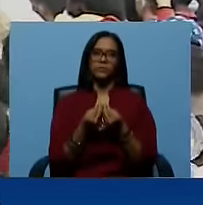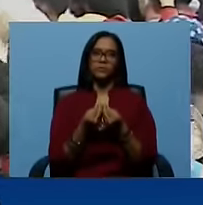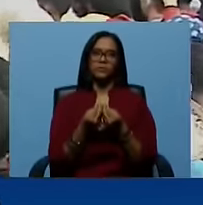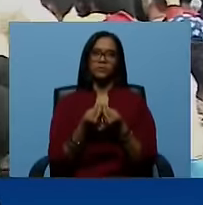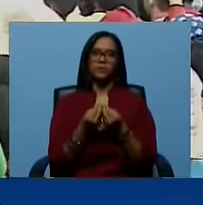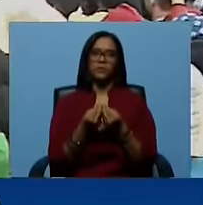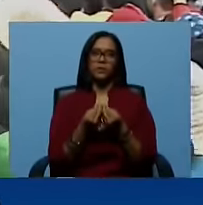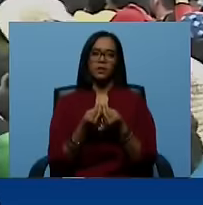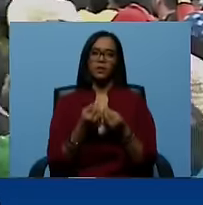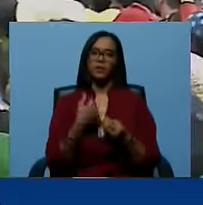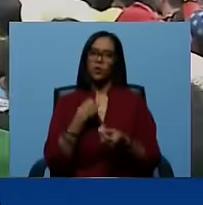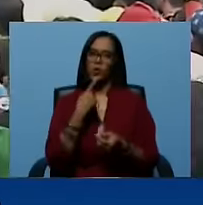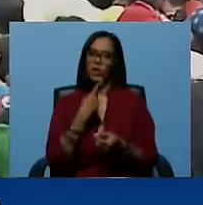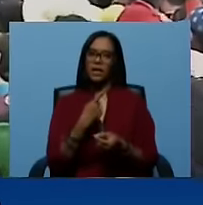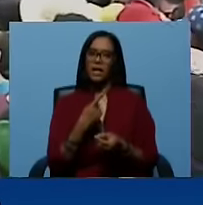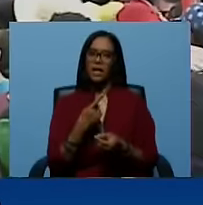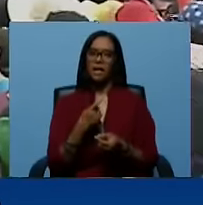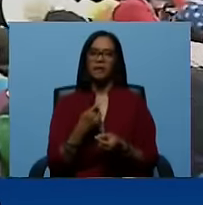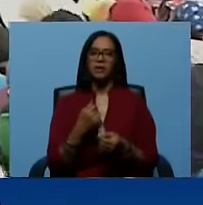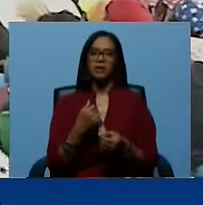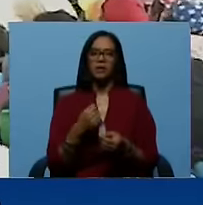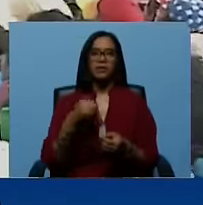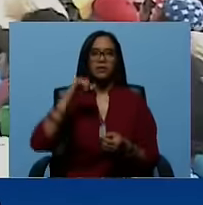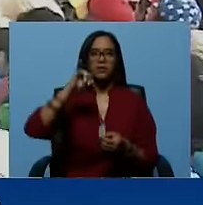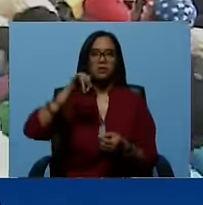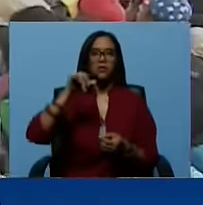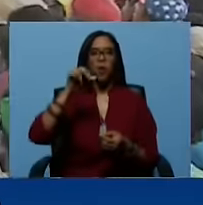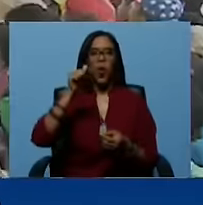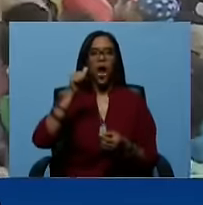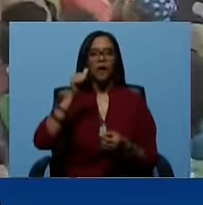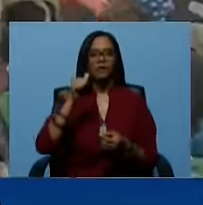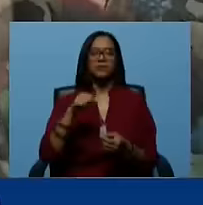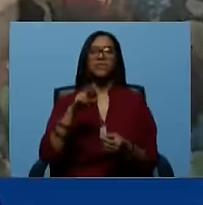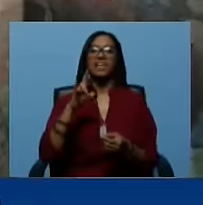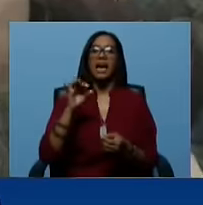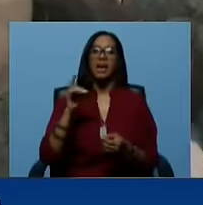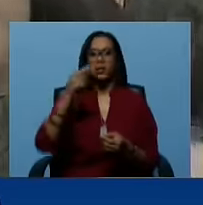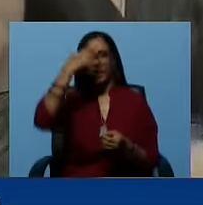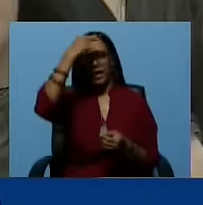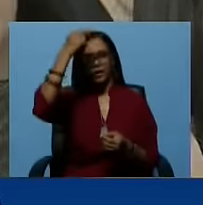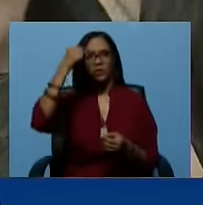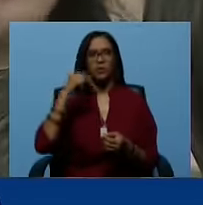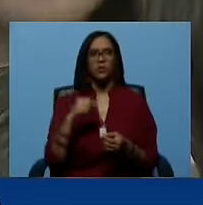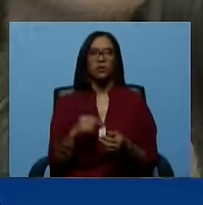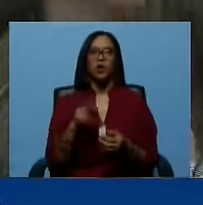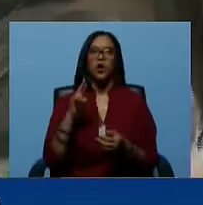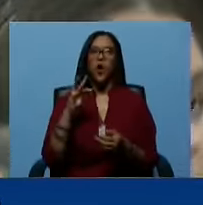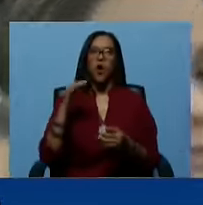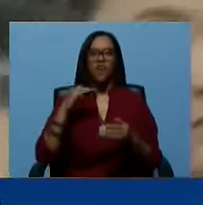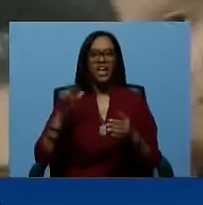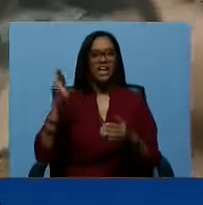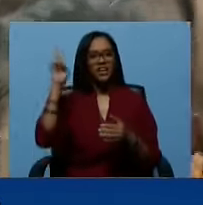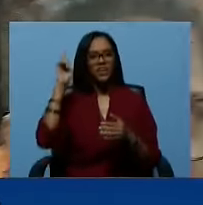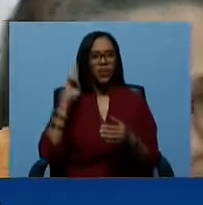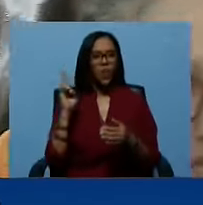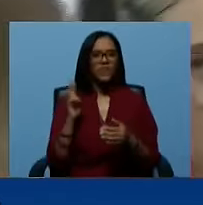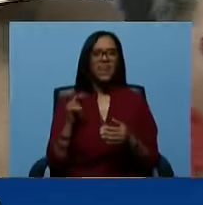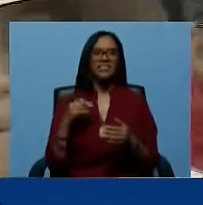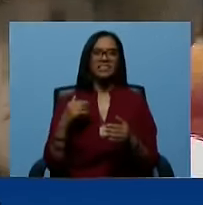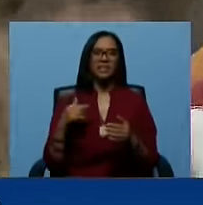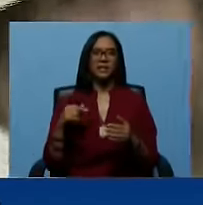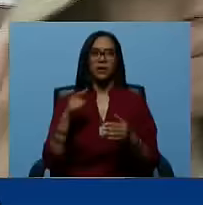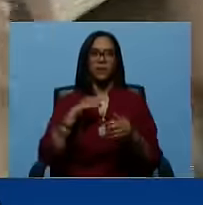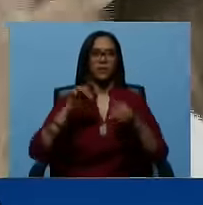yo diría inclusive Grecia, Joan, Ricardo, Héctor, Robetza, compañera Robetza, que fue